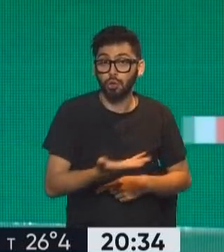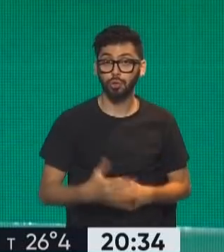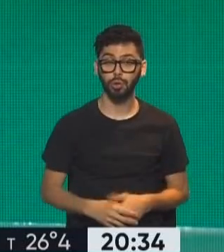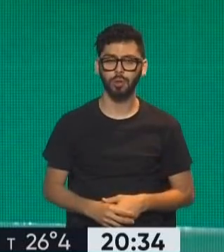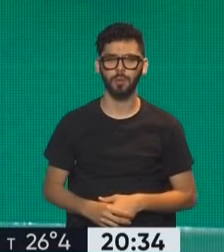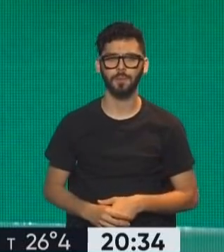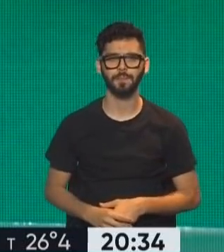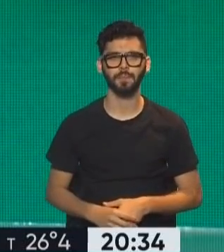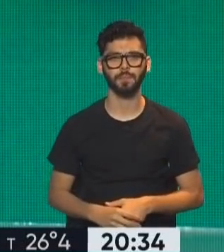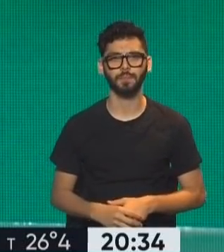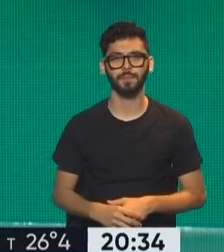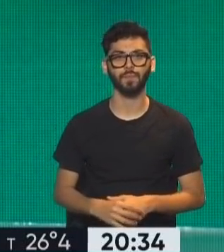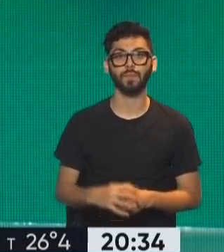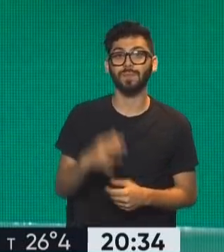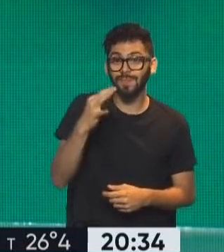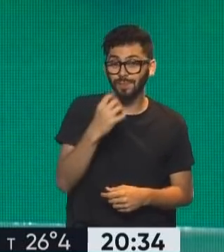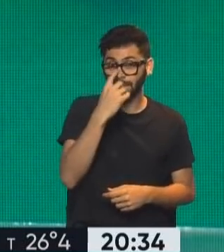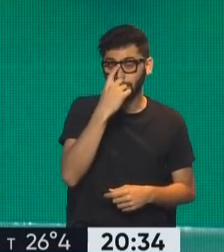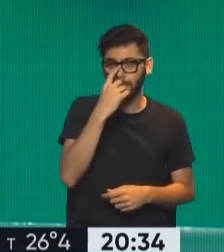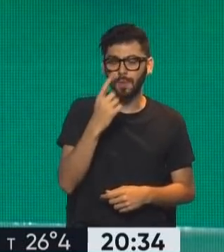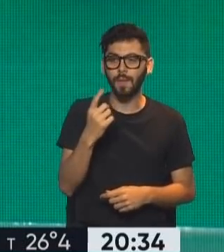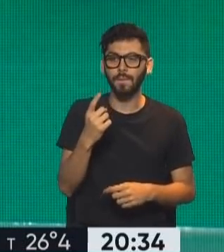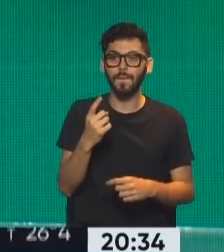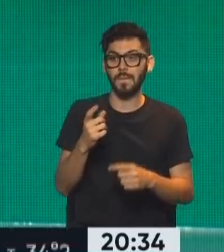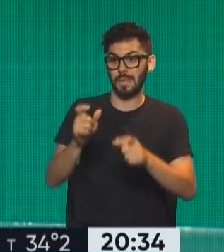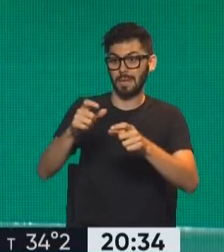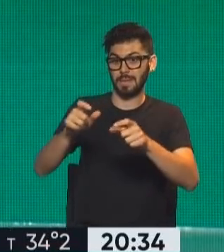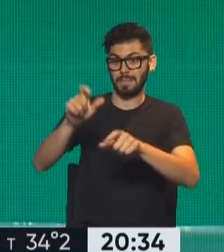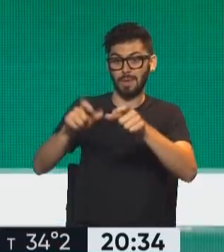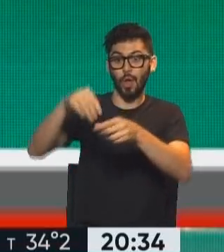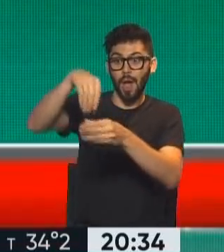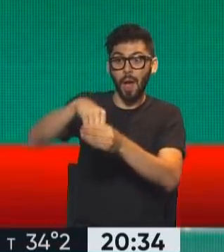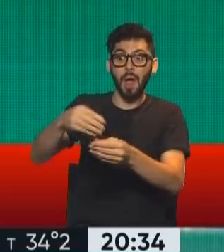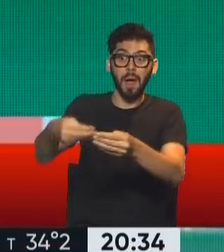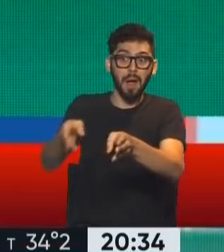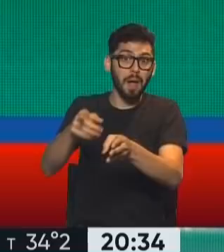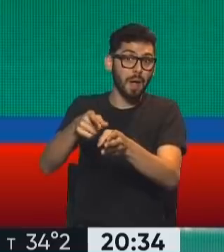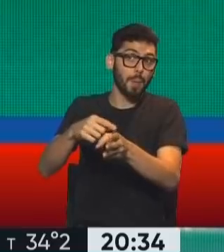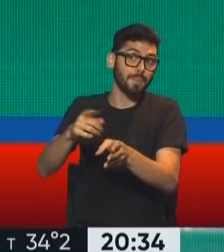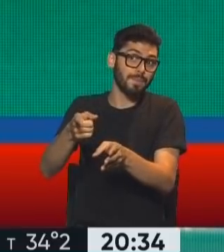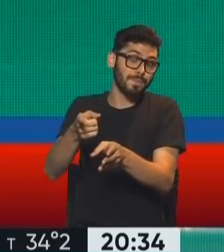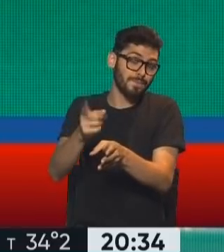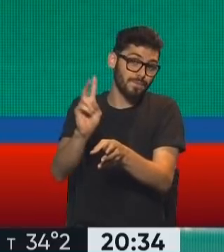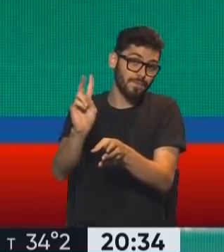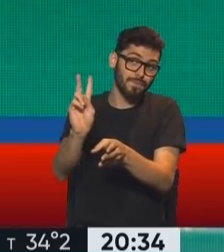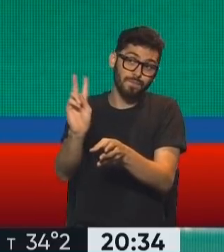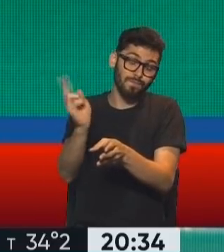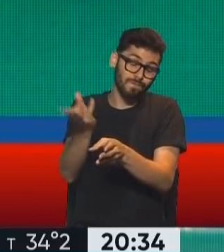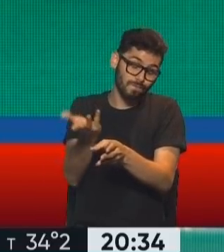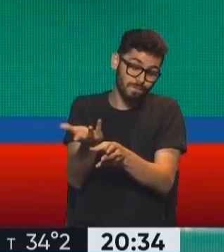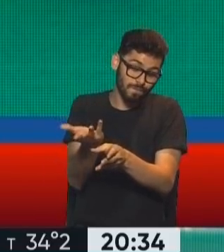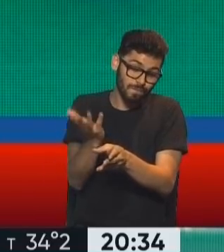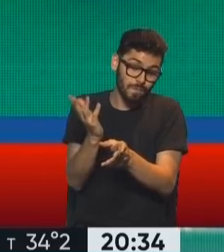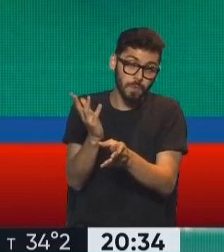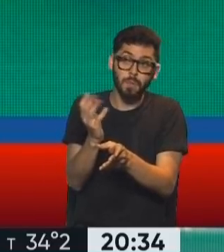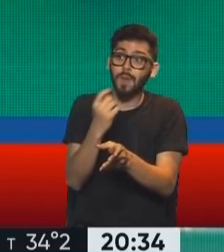Si no fuera porque estamos hablando de la vida de los tripulantes de Lara San Juan, uno podría encontrarles vetas tragicómicas, ¿no?